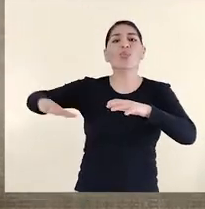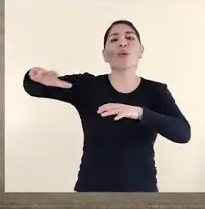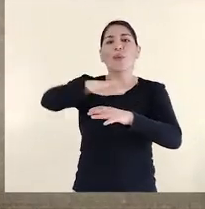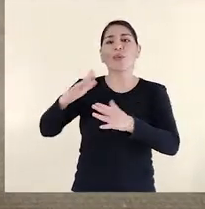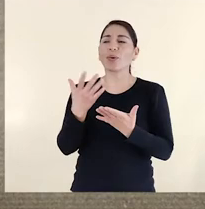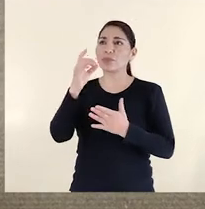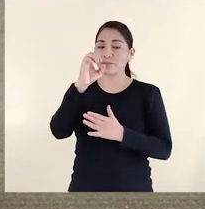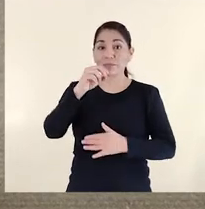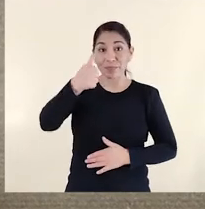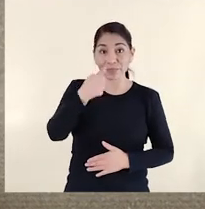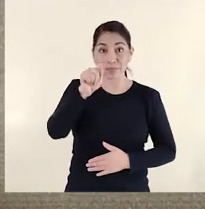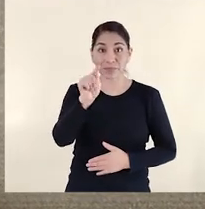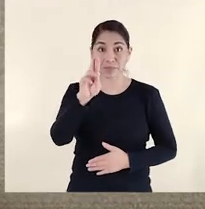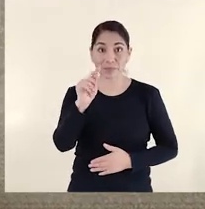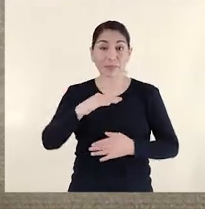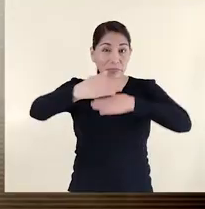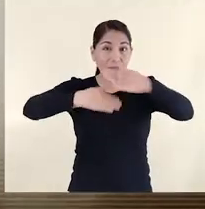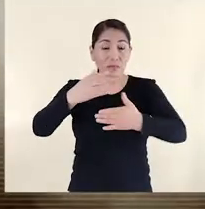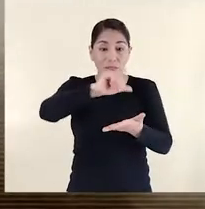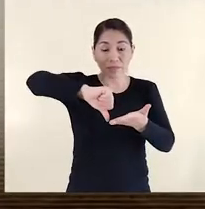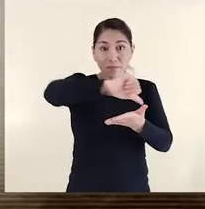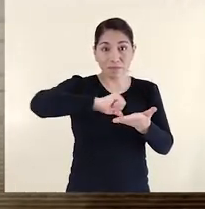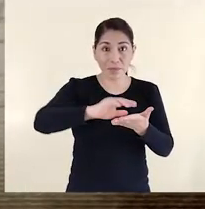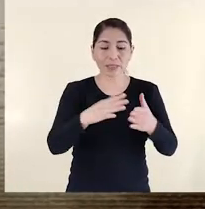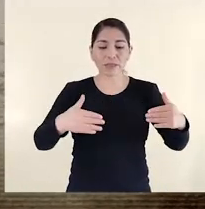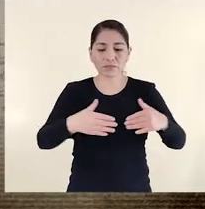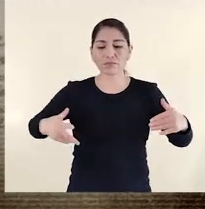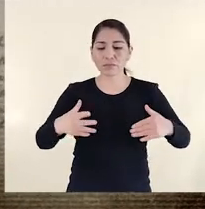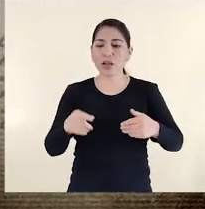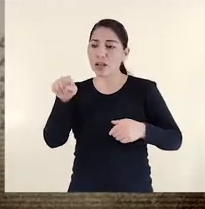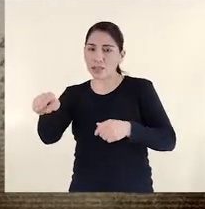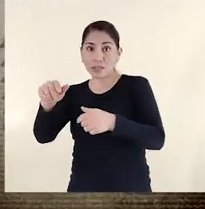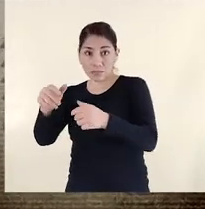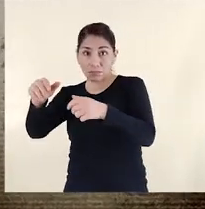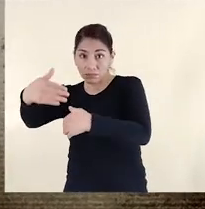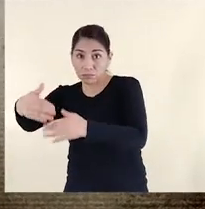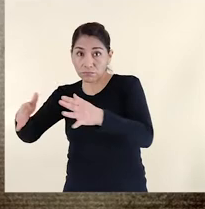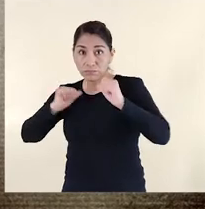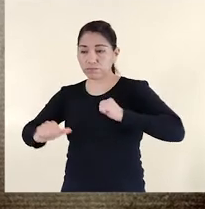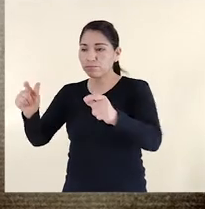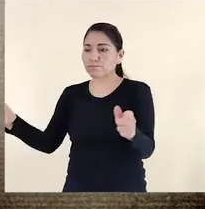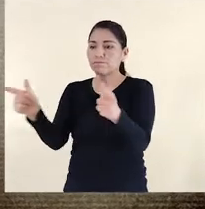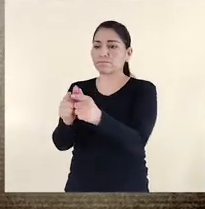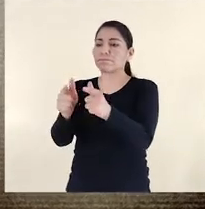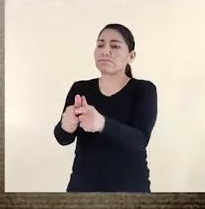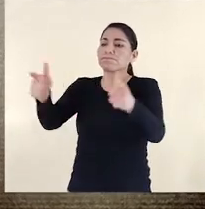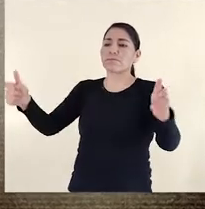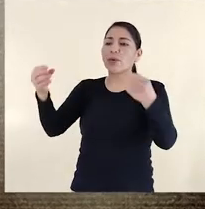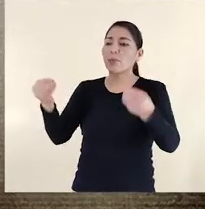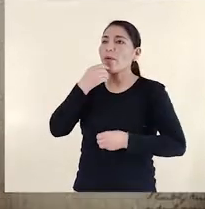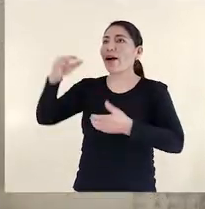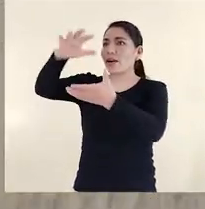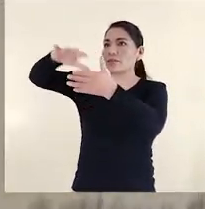central. Todo el estilo era Art Nouveau, pero luego de la inauguración de la plaza quedó empequeñecida, por lo que se decidió ampliar esta